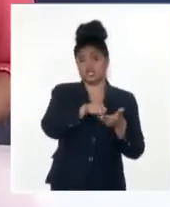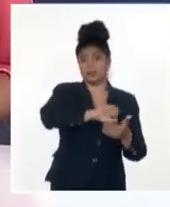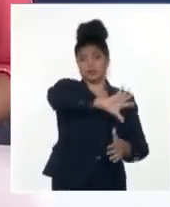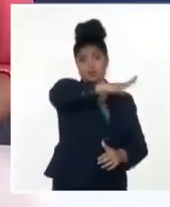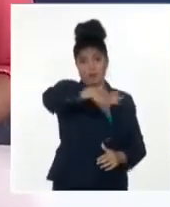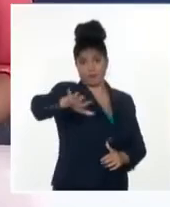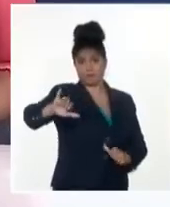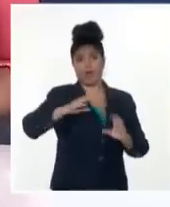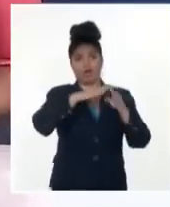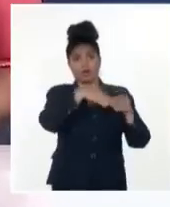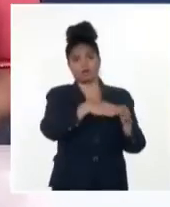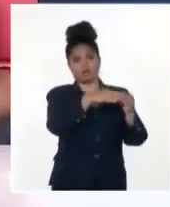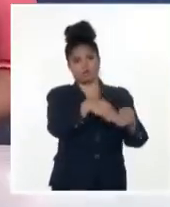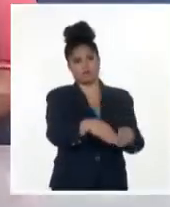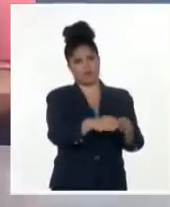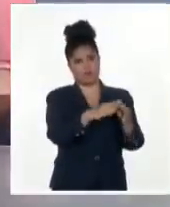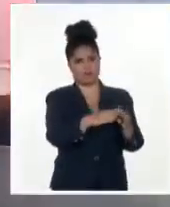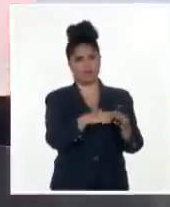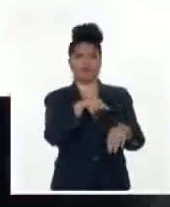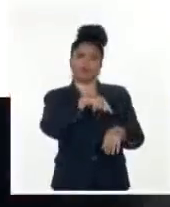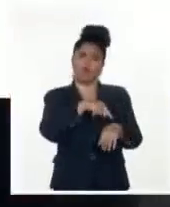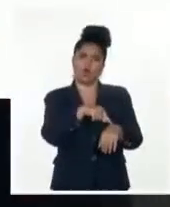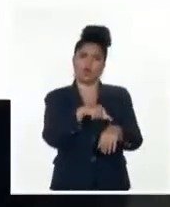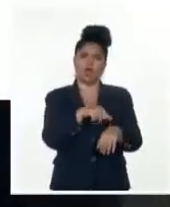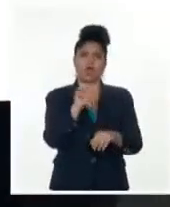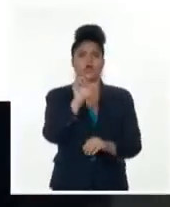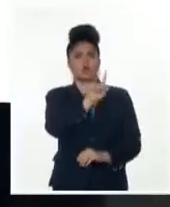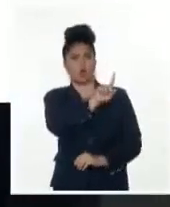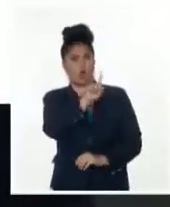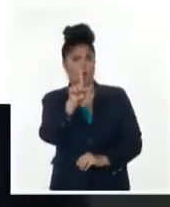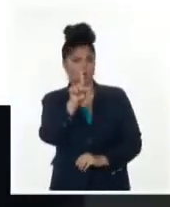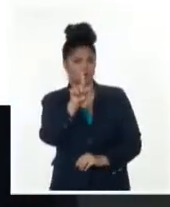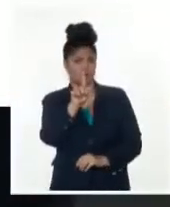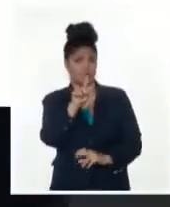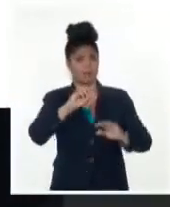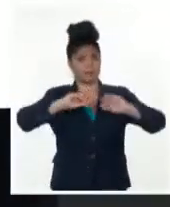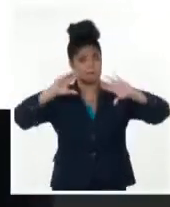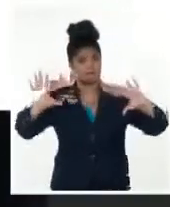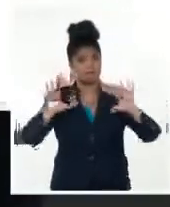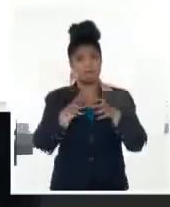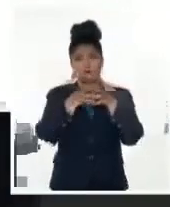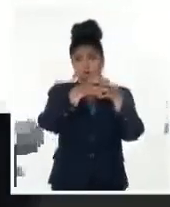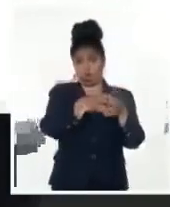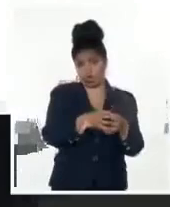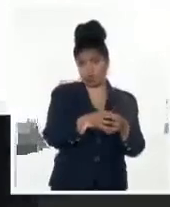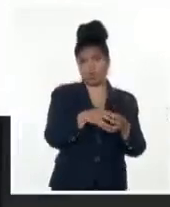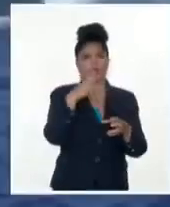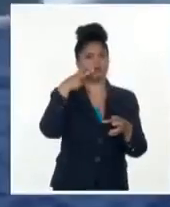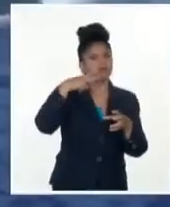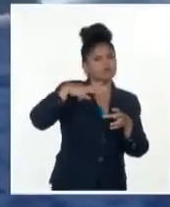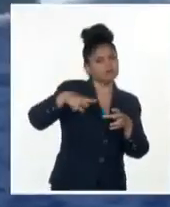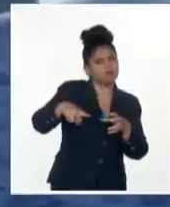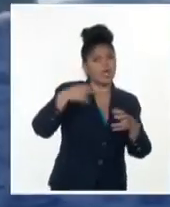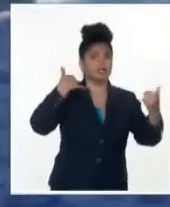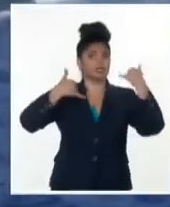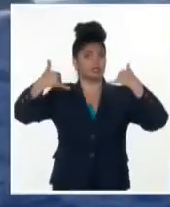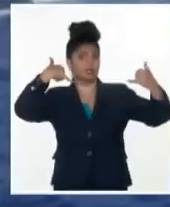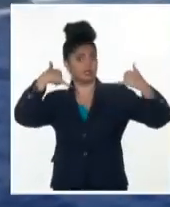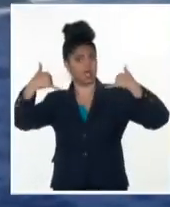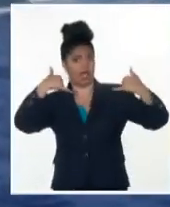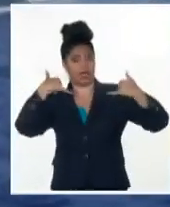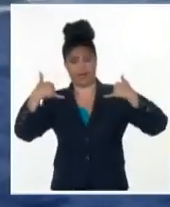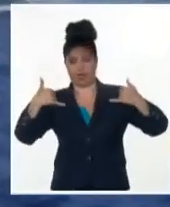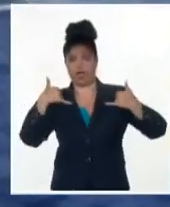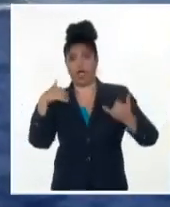guardacostas estadounidense. A las 11:07 horas de ese día, las tropas guardafronteras conocieron a través de llamada telefónica del